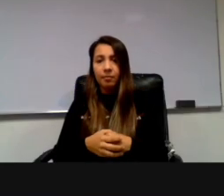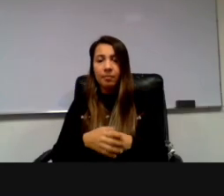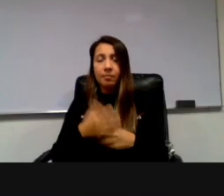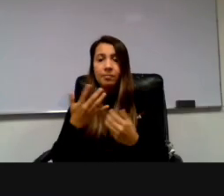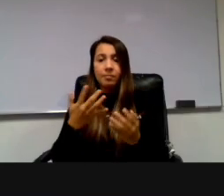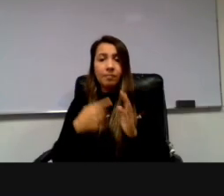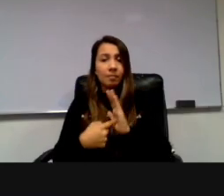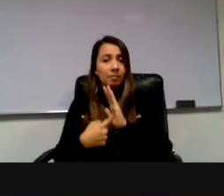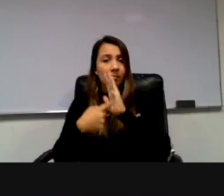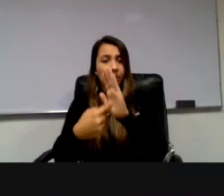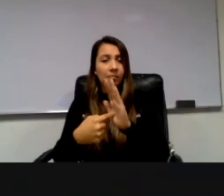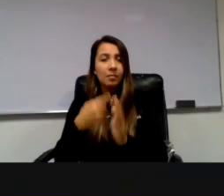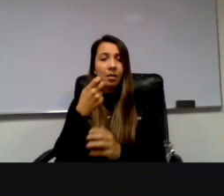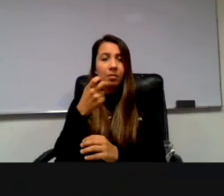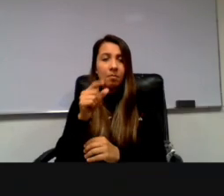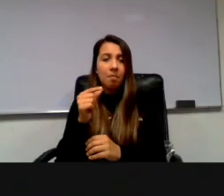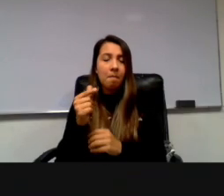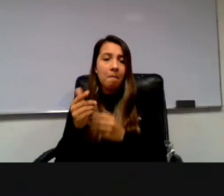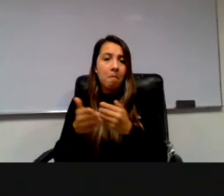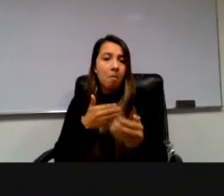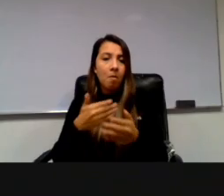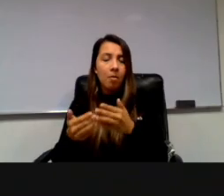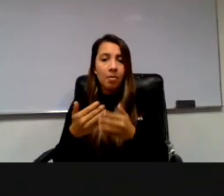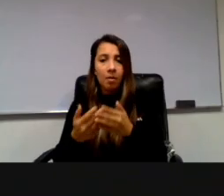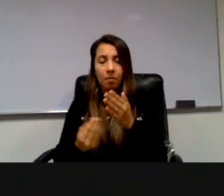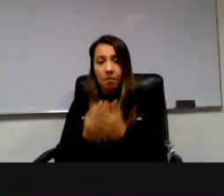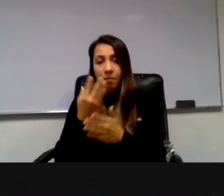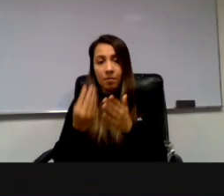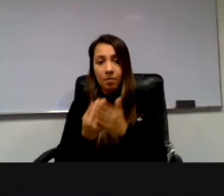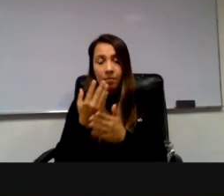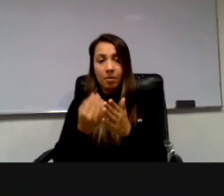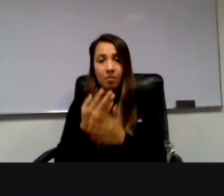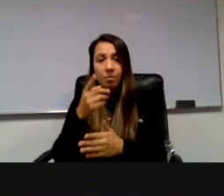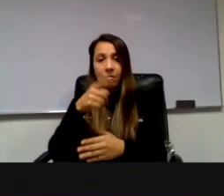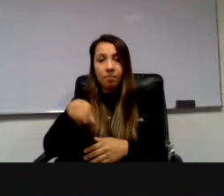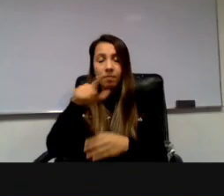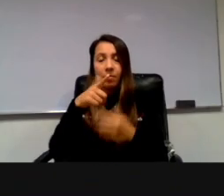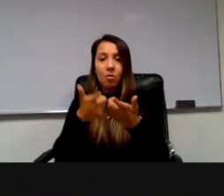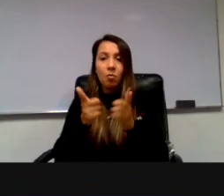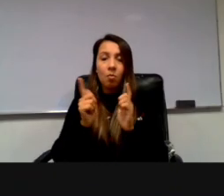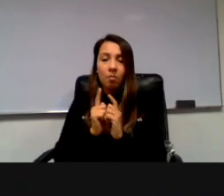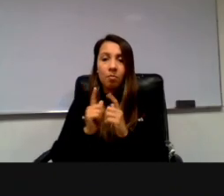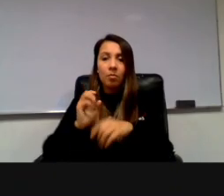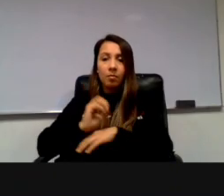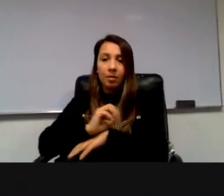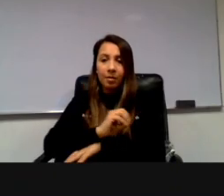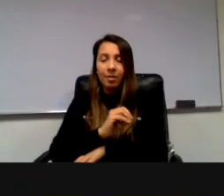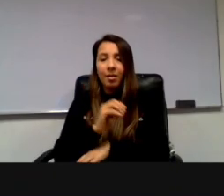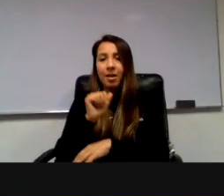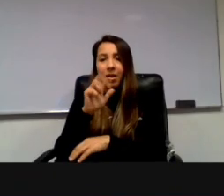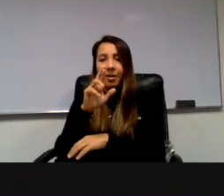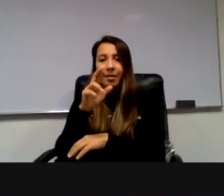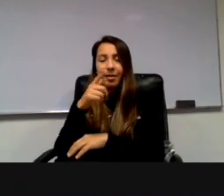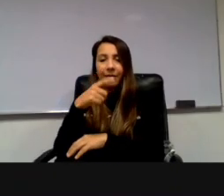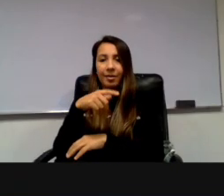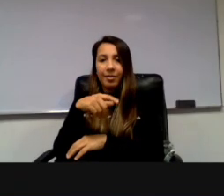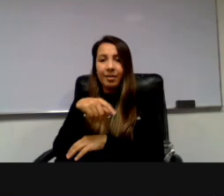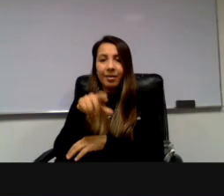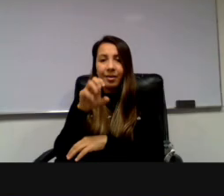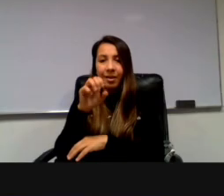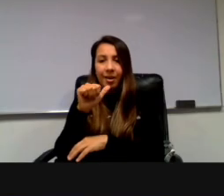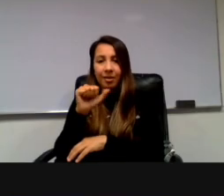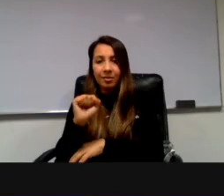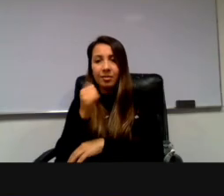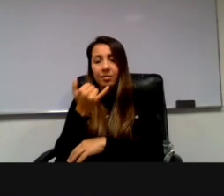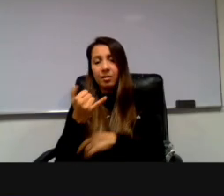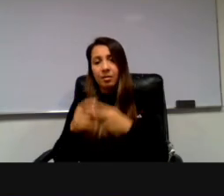esta es una representación un poco más moderna de estos tres grupos, el de las bacterias, las arqueas y los eucariontes.